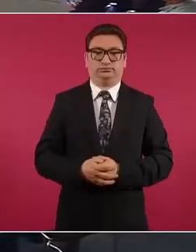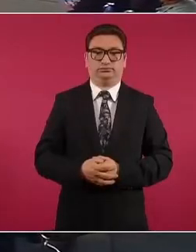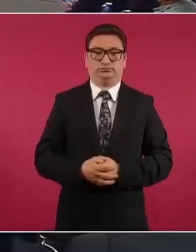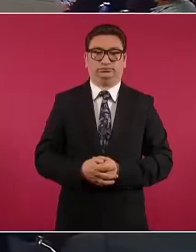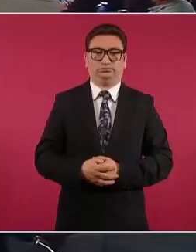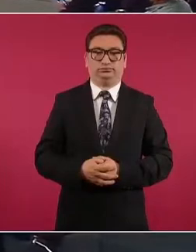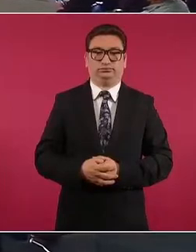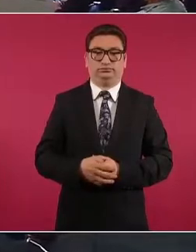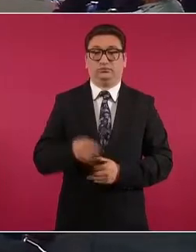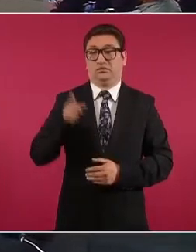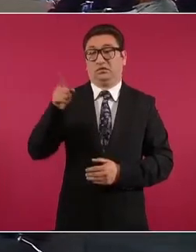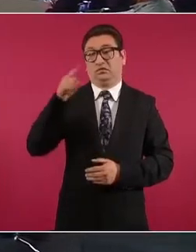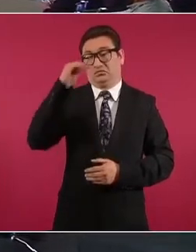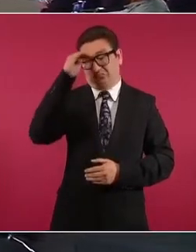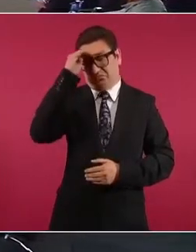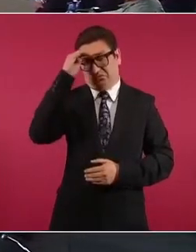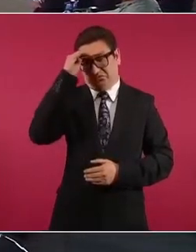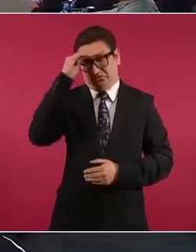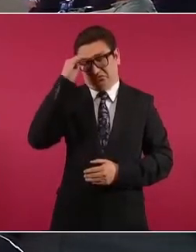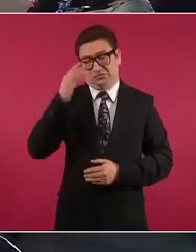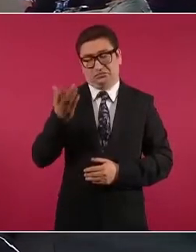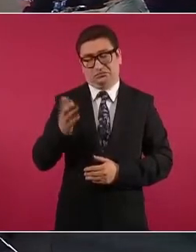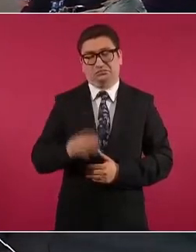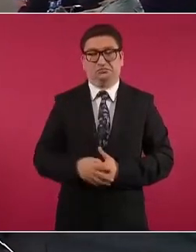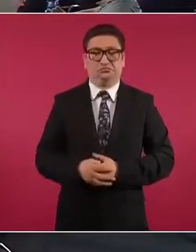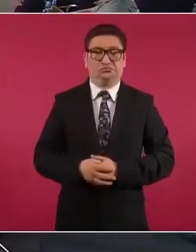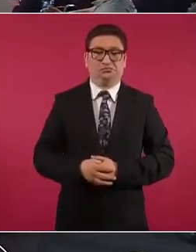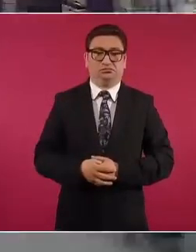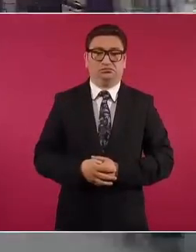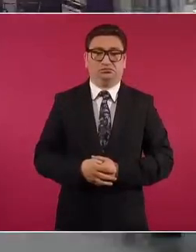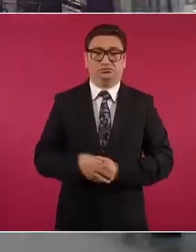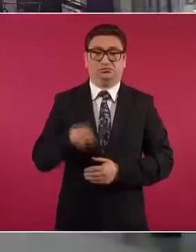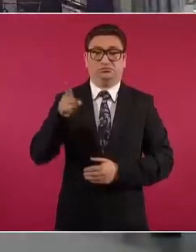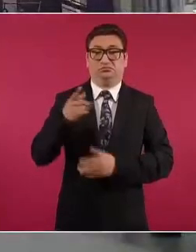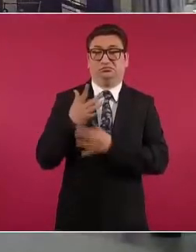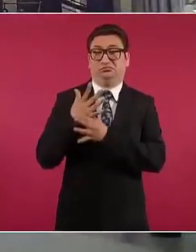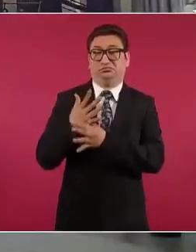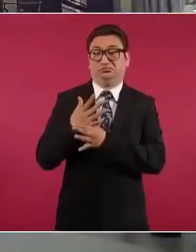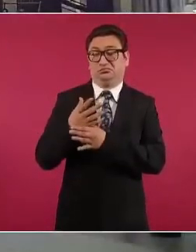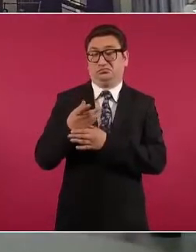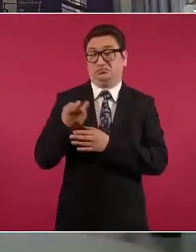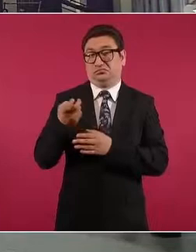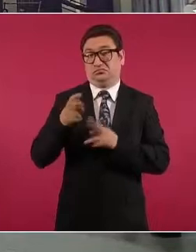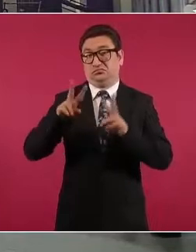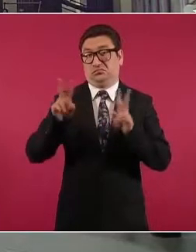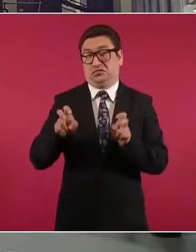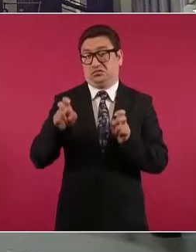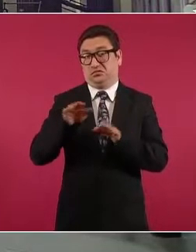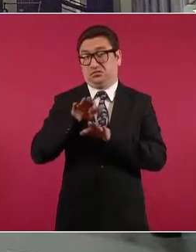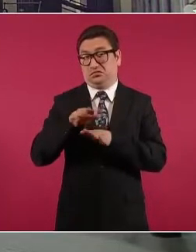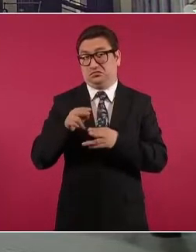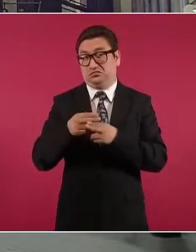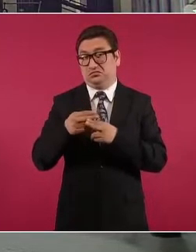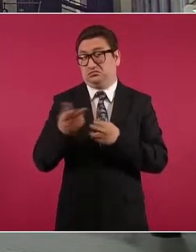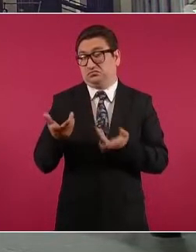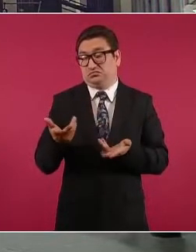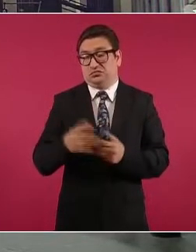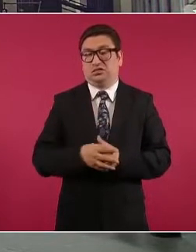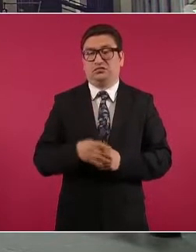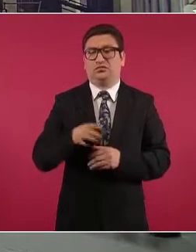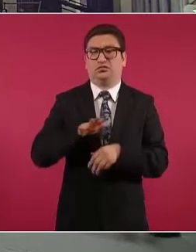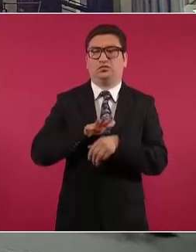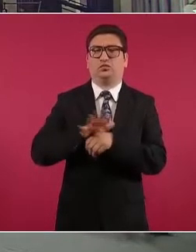Es un pensamiento. Entonces, lo del cuchillo, pues, ¿qué